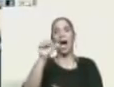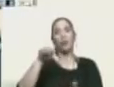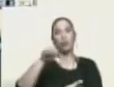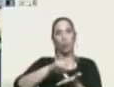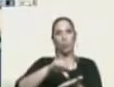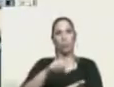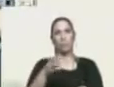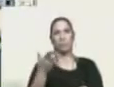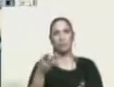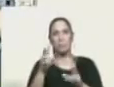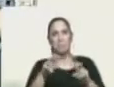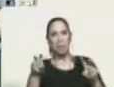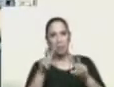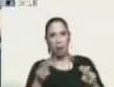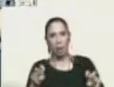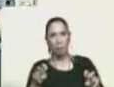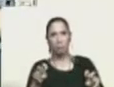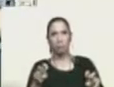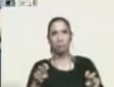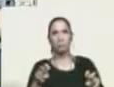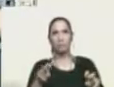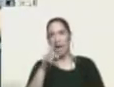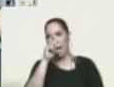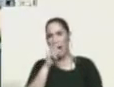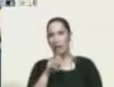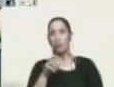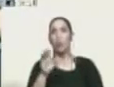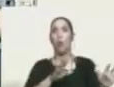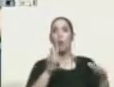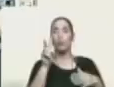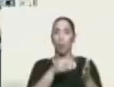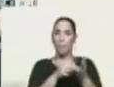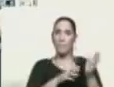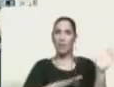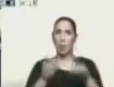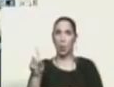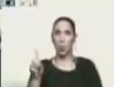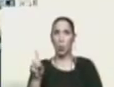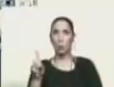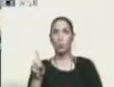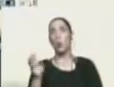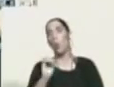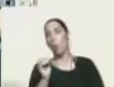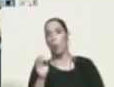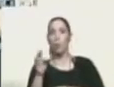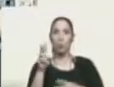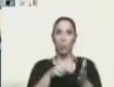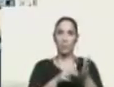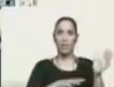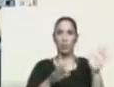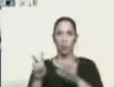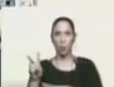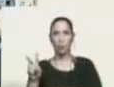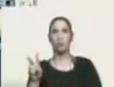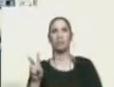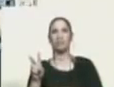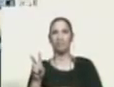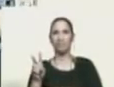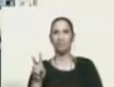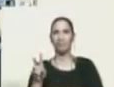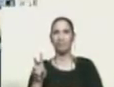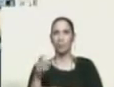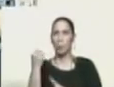sido investigado aquí en el año 2011-2012 y más bien contó con la protección absoluta y